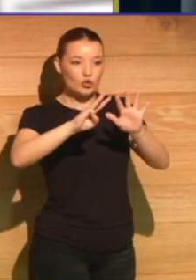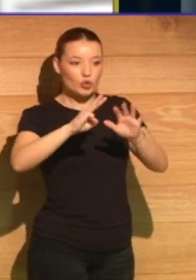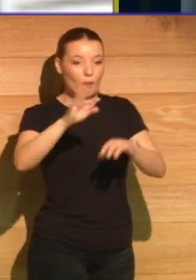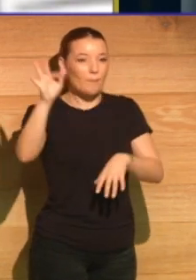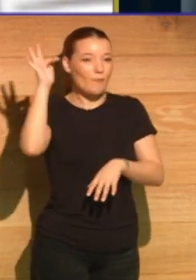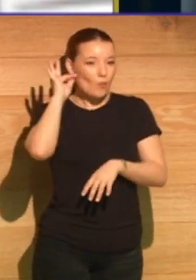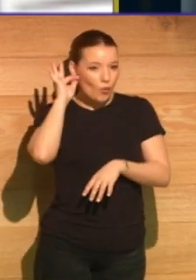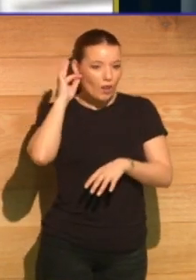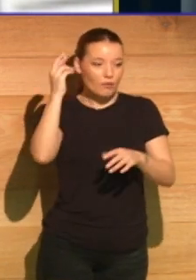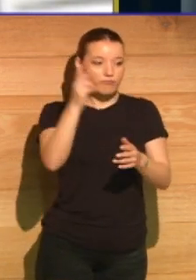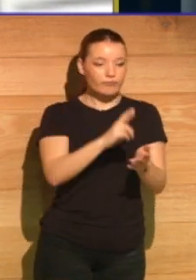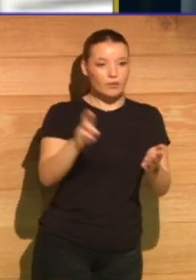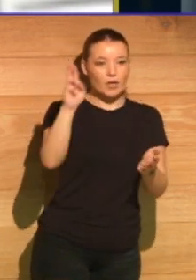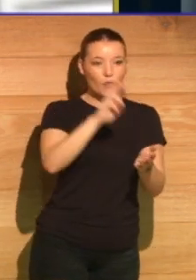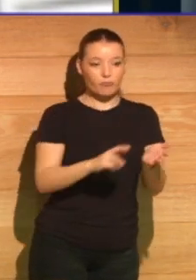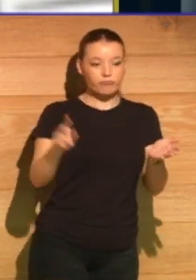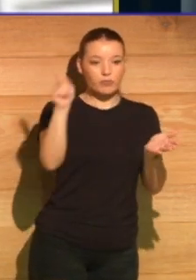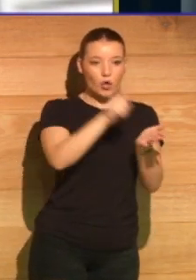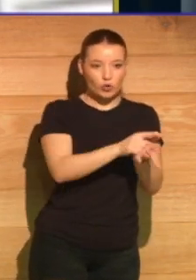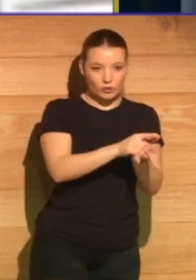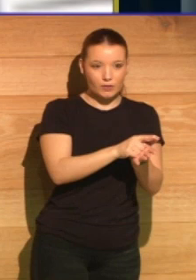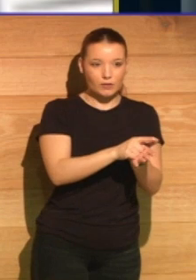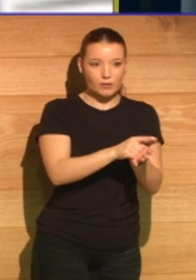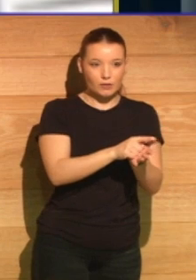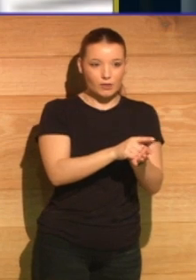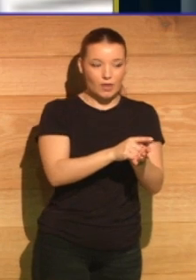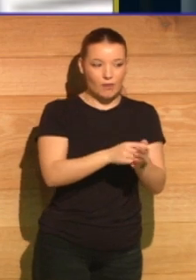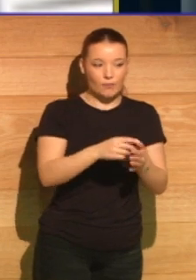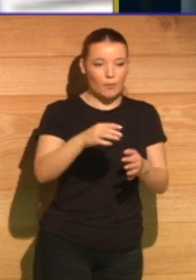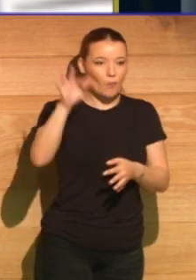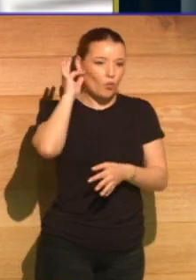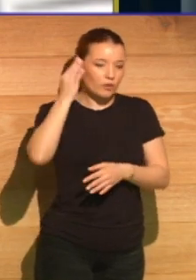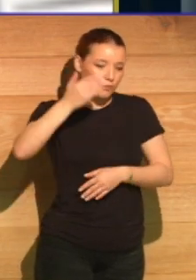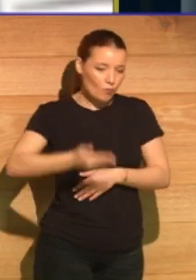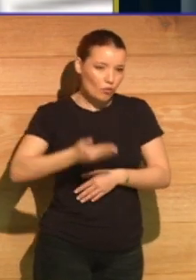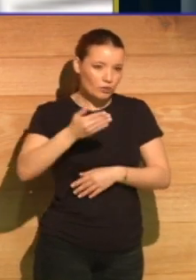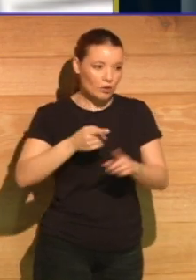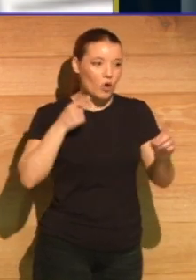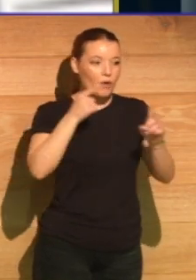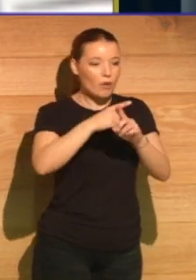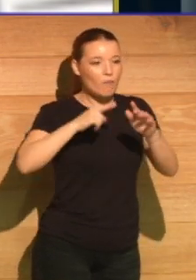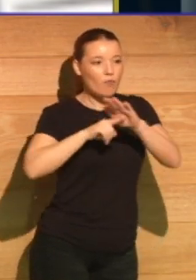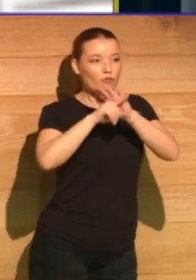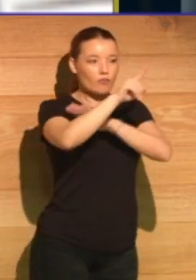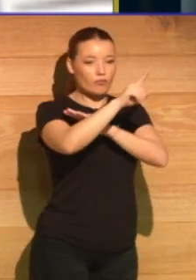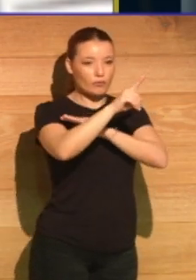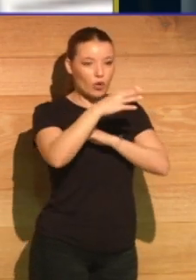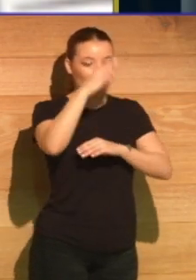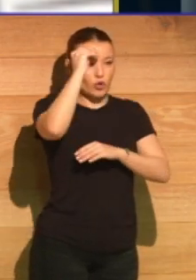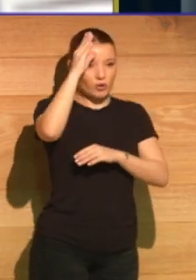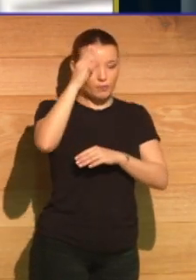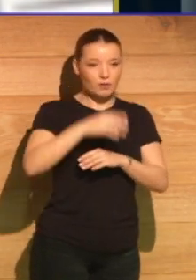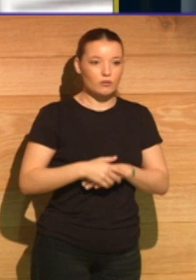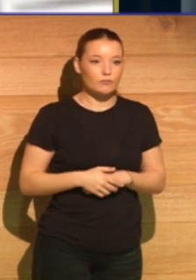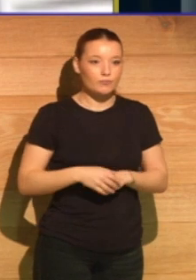han sido relevantes en el avance del conocimiento a lo largo de la historia. Ahora sí me gustaría, Laura, que